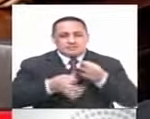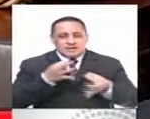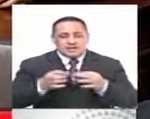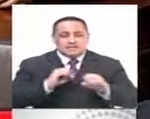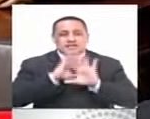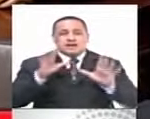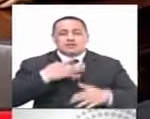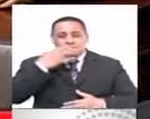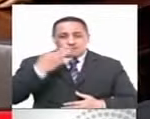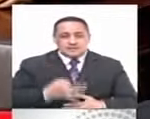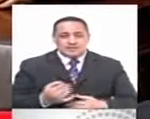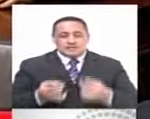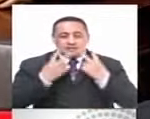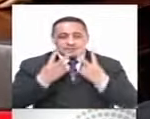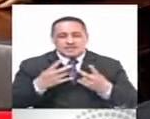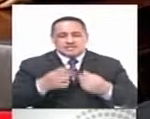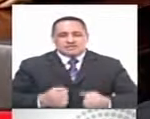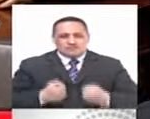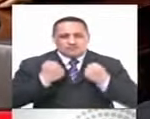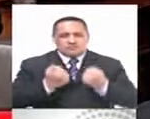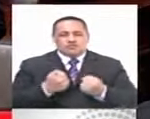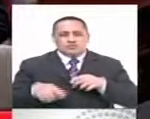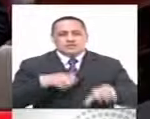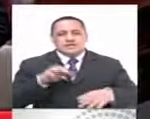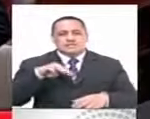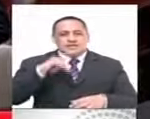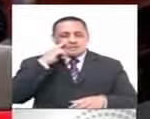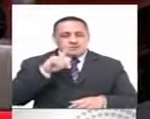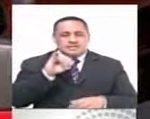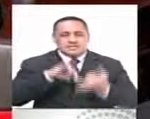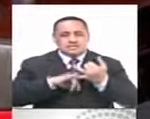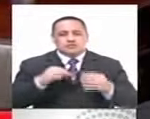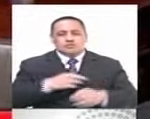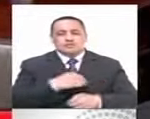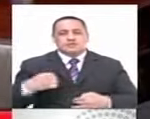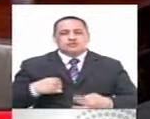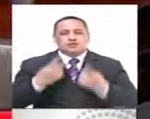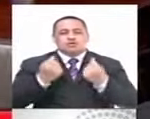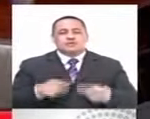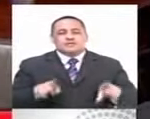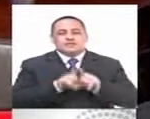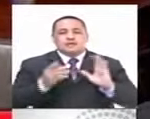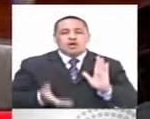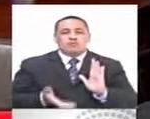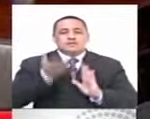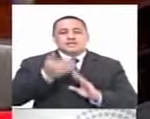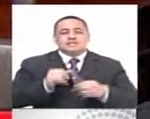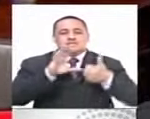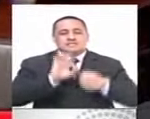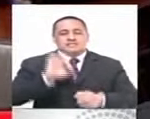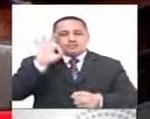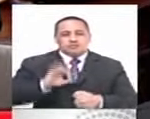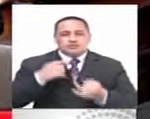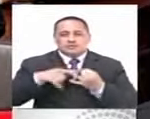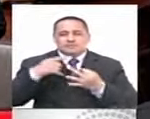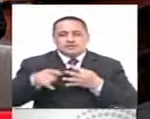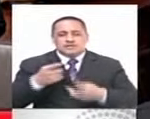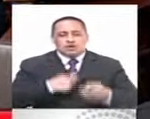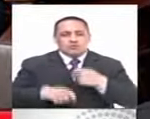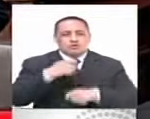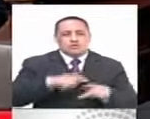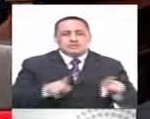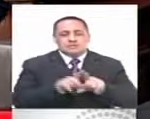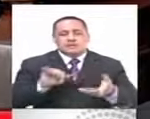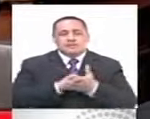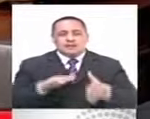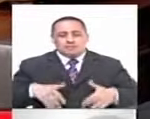sí, ese esfuerzo que ha hecho el MIDIS con el Ministerio de Economía de aumentar del 60% a los comedores populares para